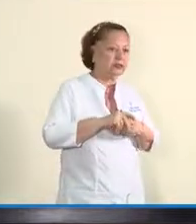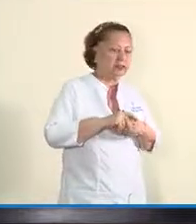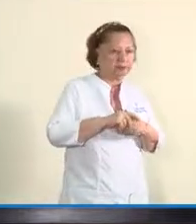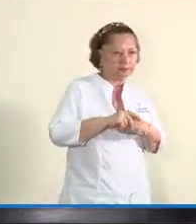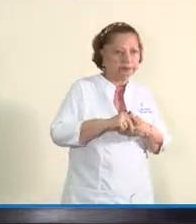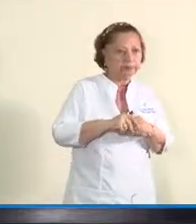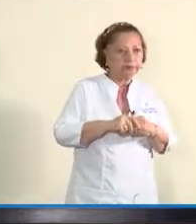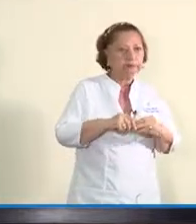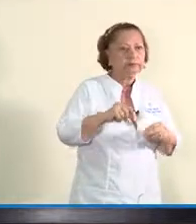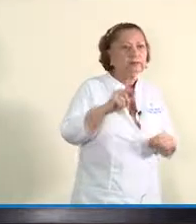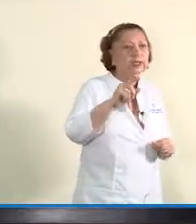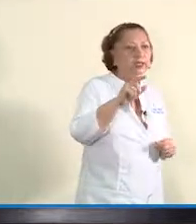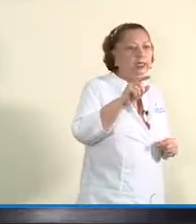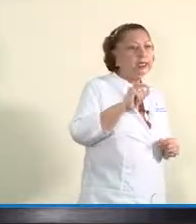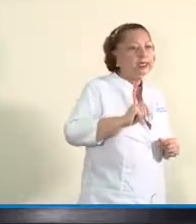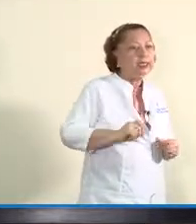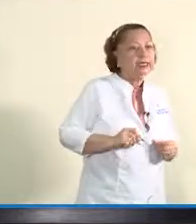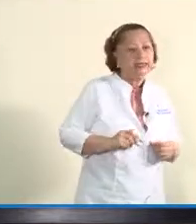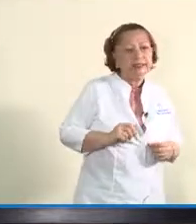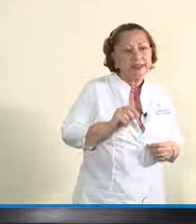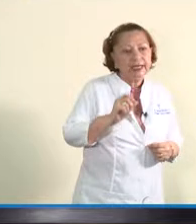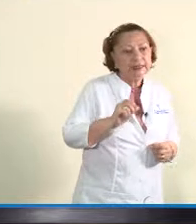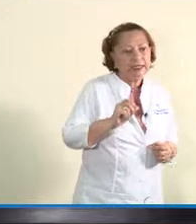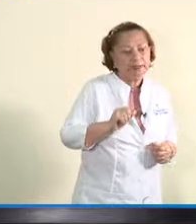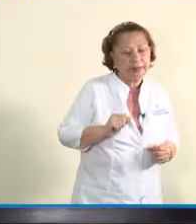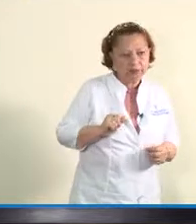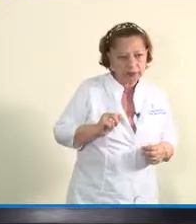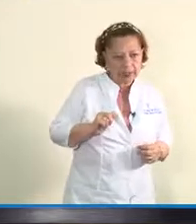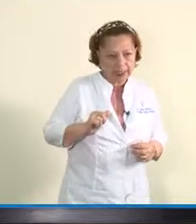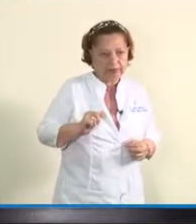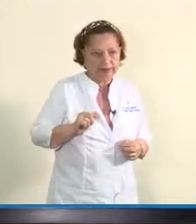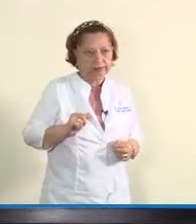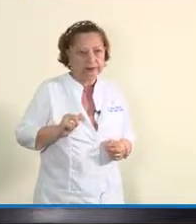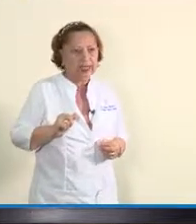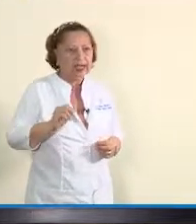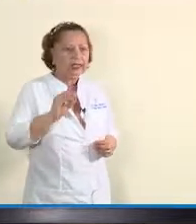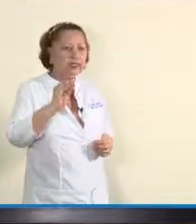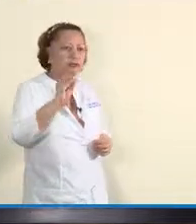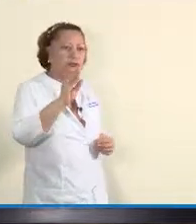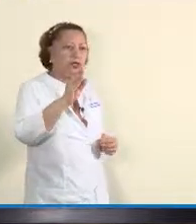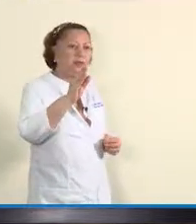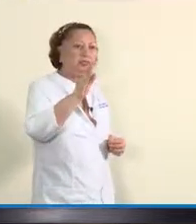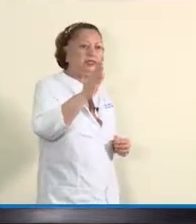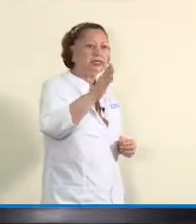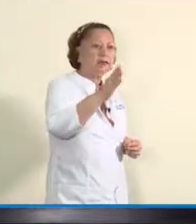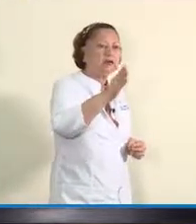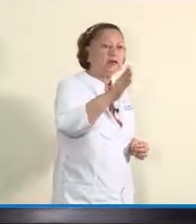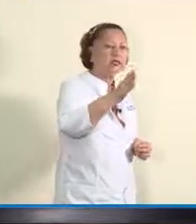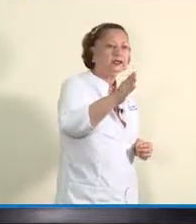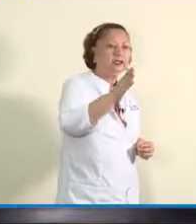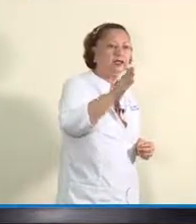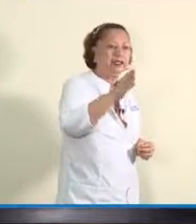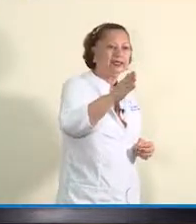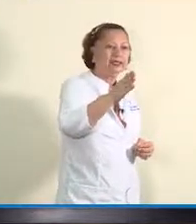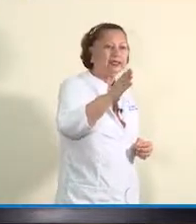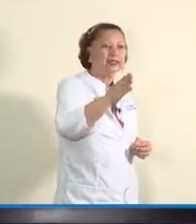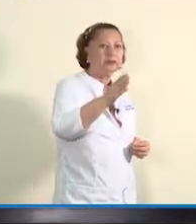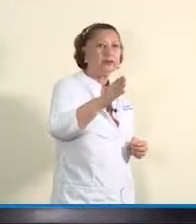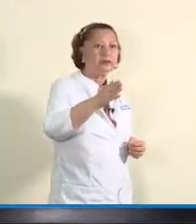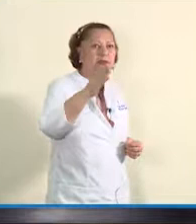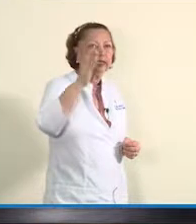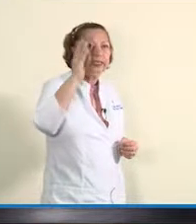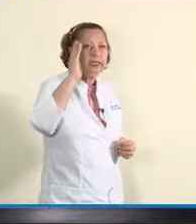la transferencia. En la resiliencia personal, aquí no solamente estamos hablando